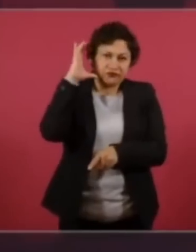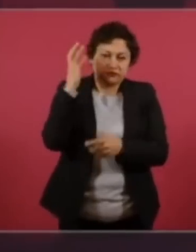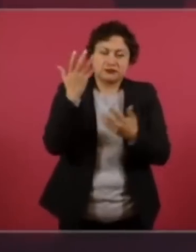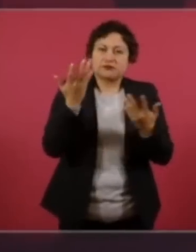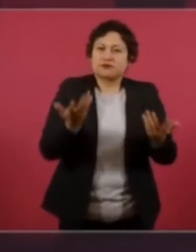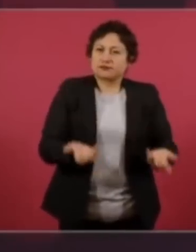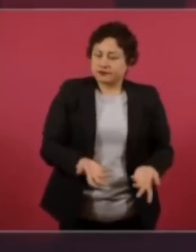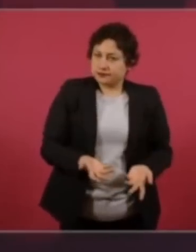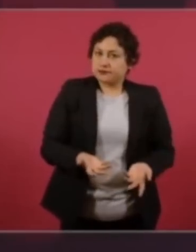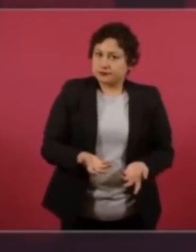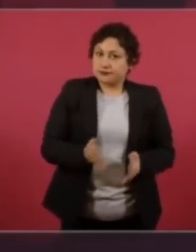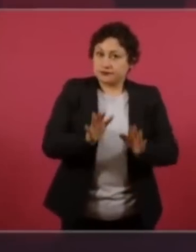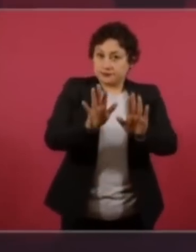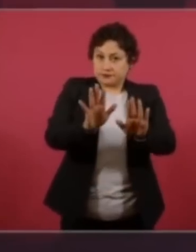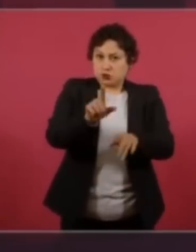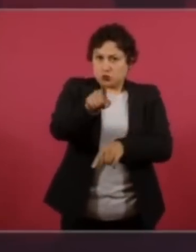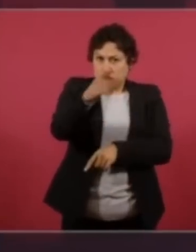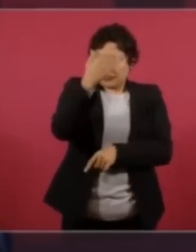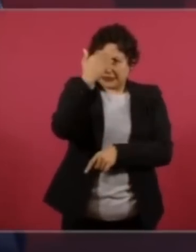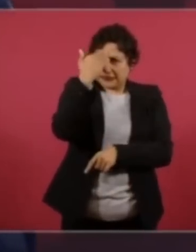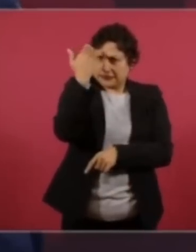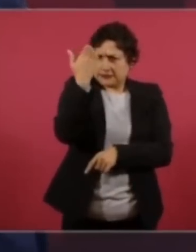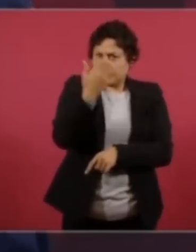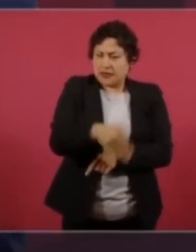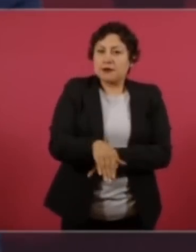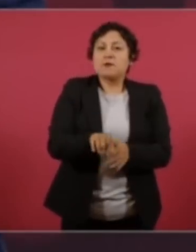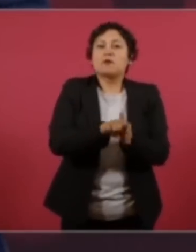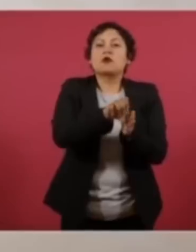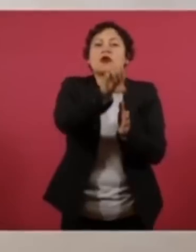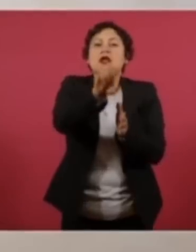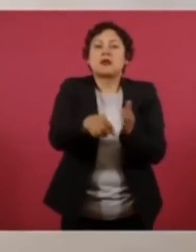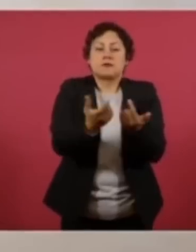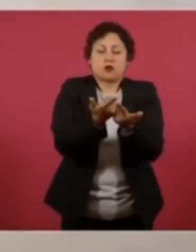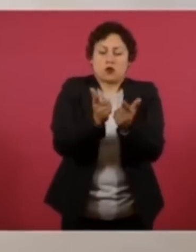el presidente del PAN. Marco Cortés. Sí.